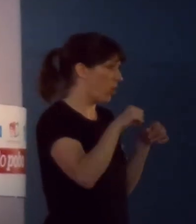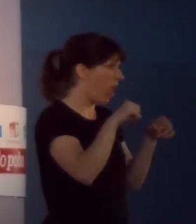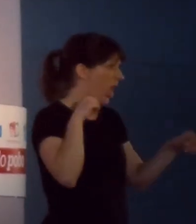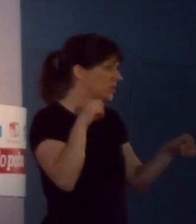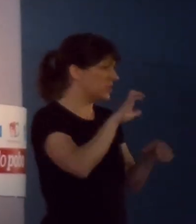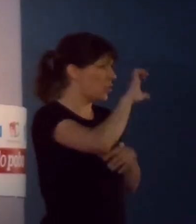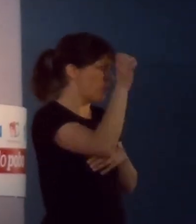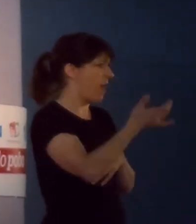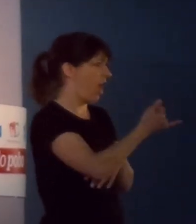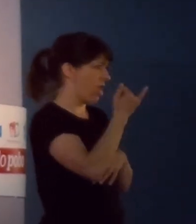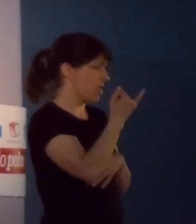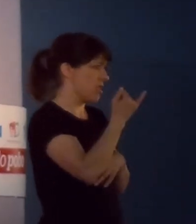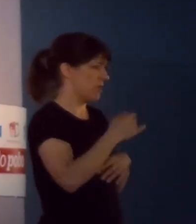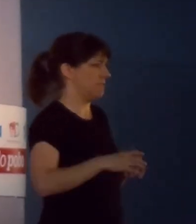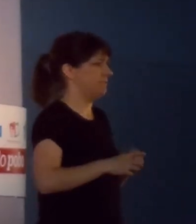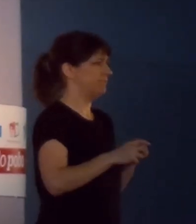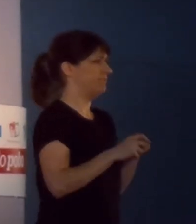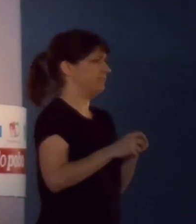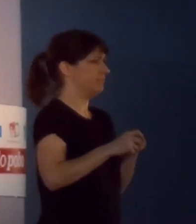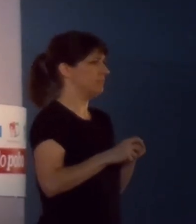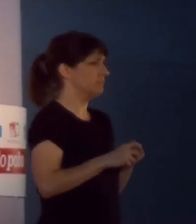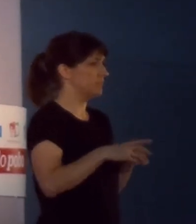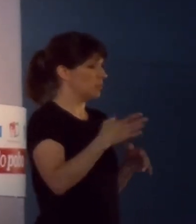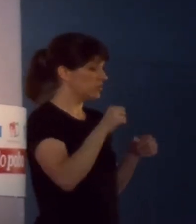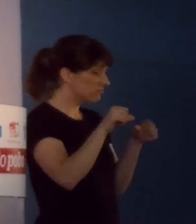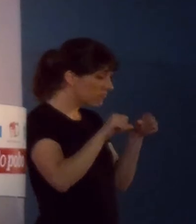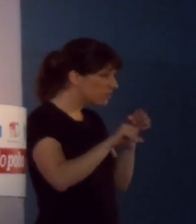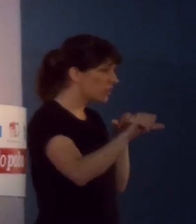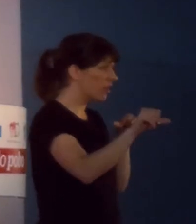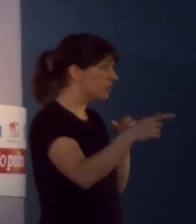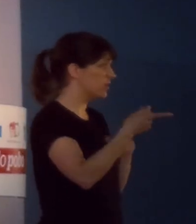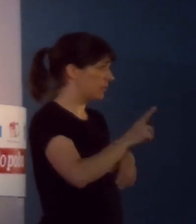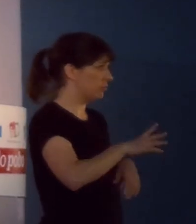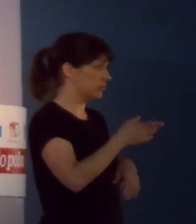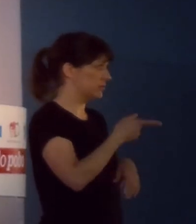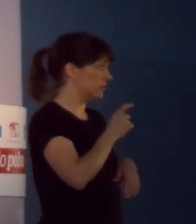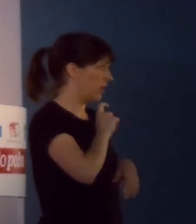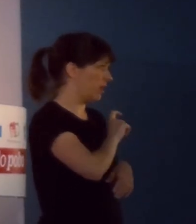algúns, compre decirlo, avisamos.